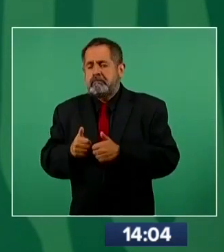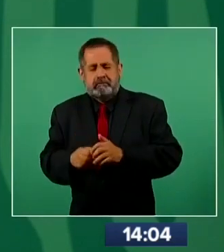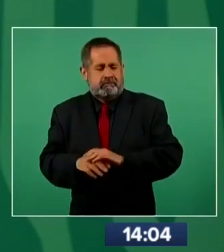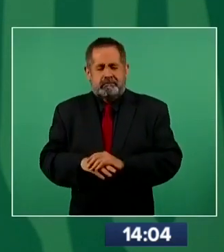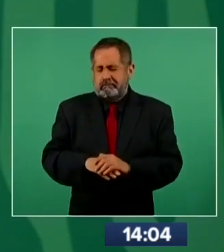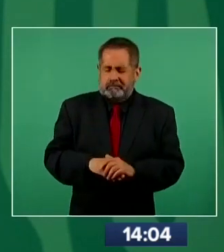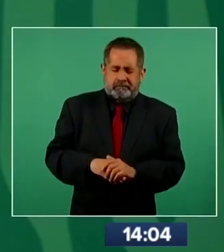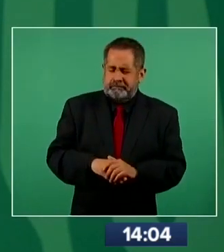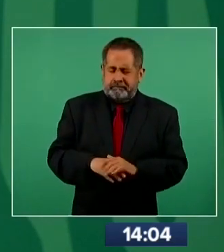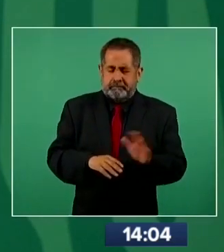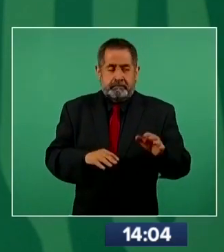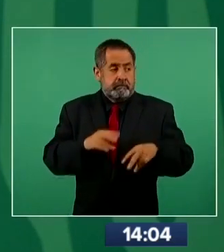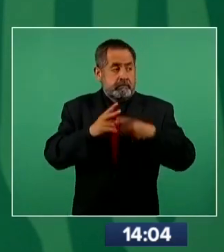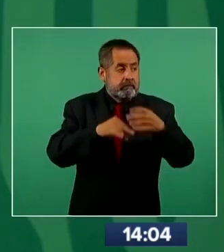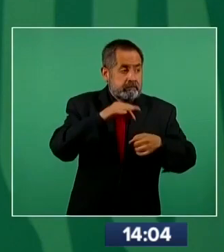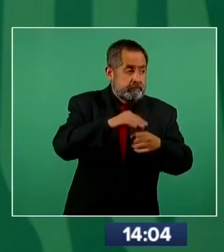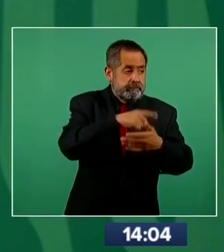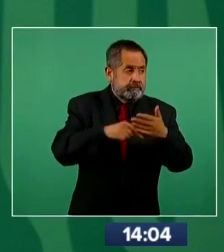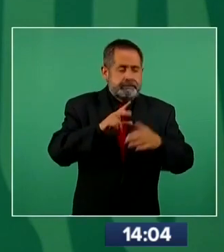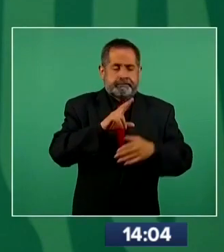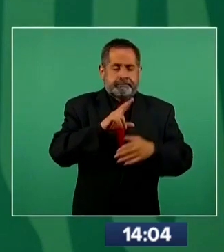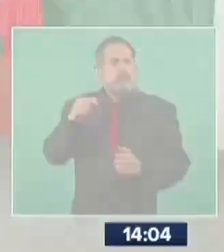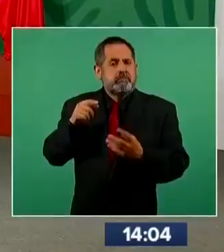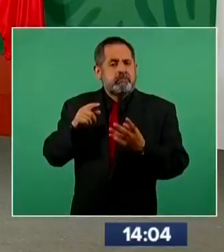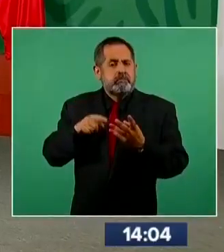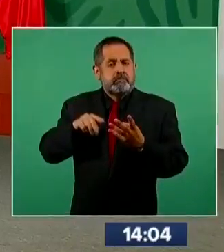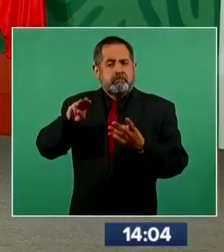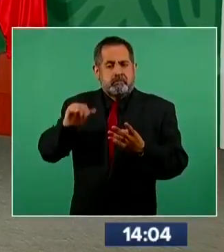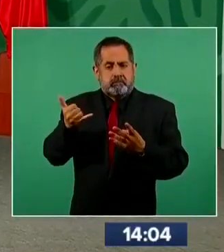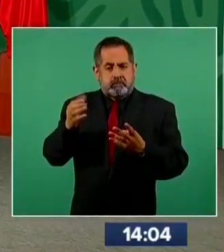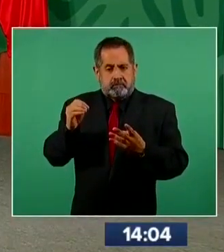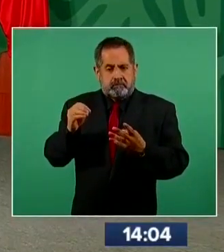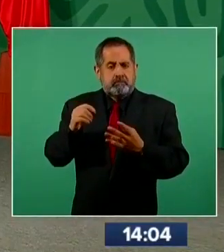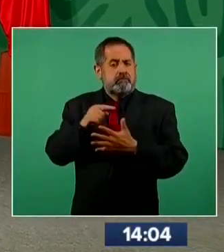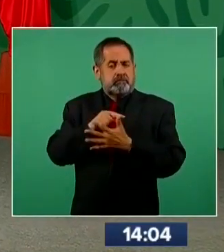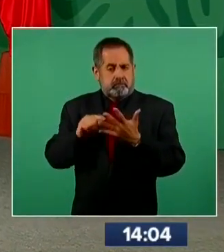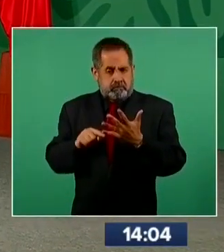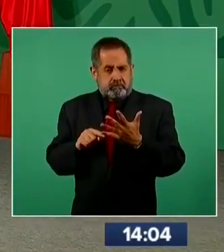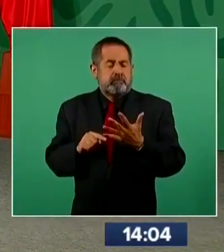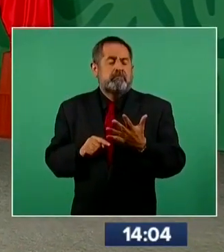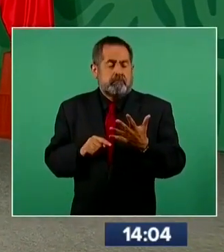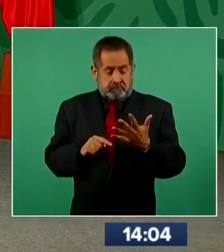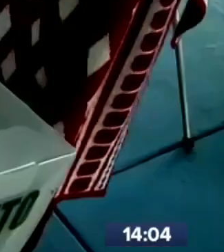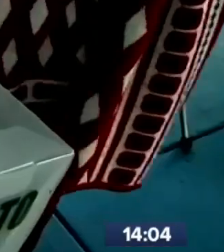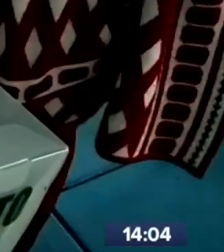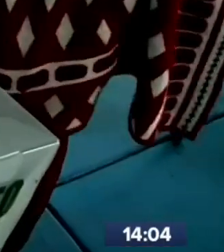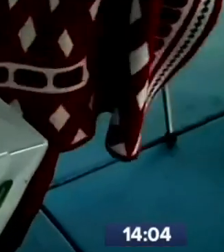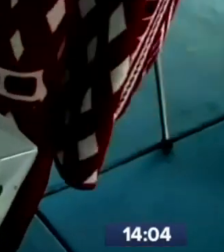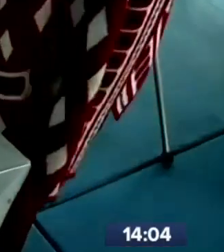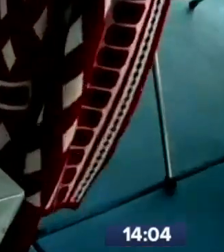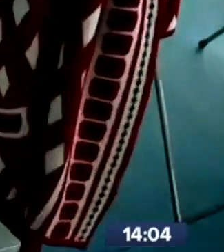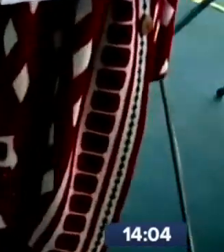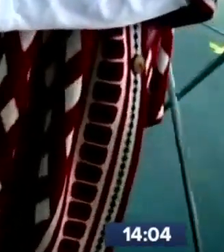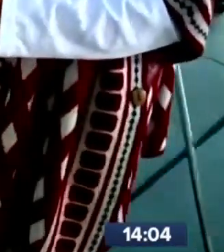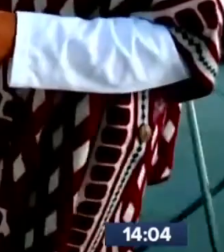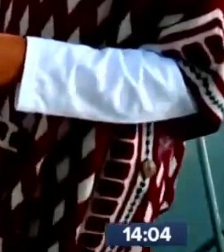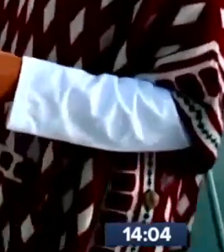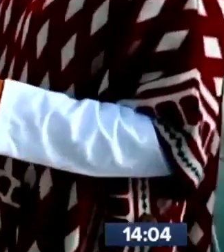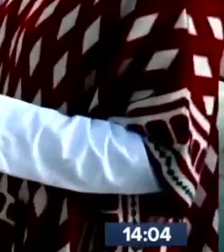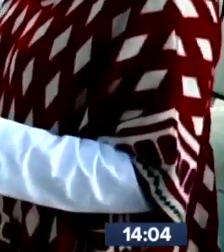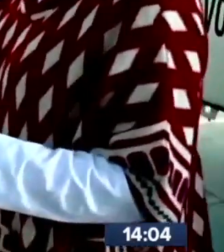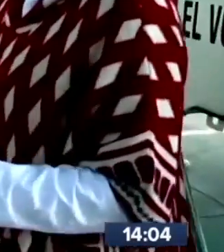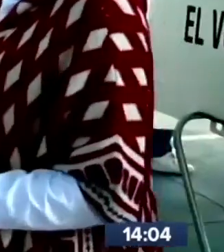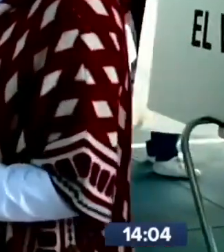a votar esto afirmó el presidente en el último día de campaña electoral en palacio nacional llamó a los mexicanos